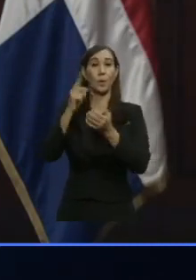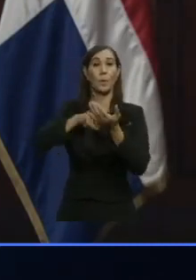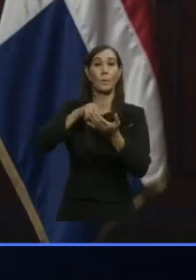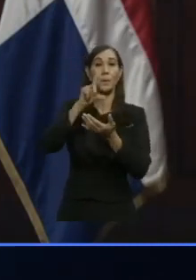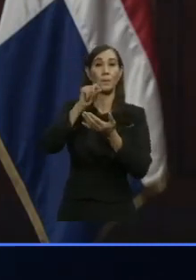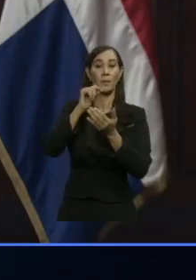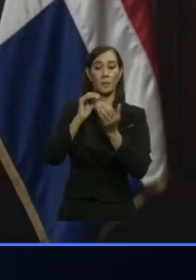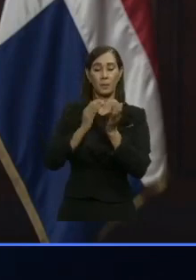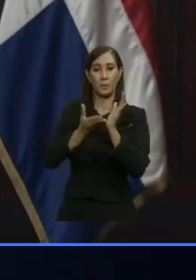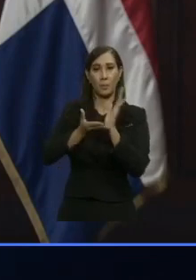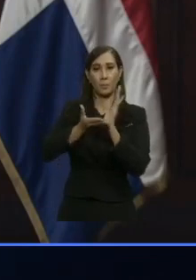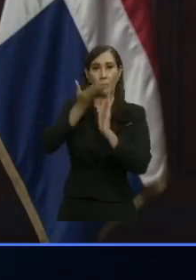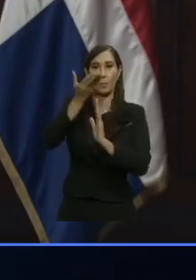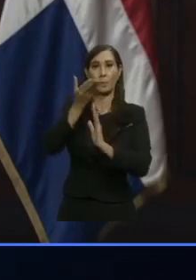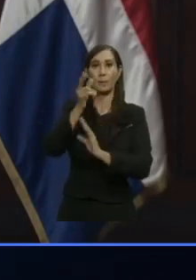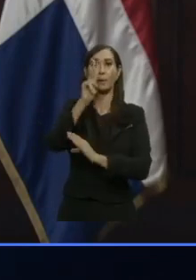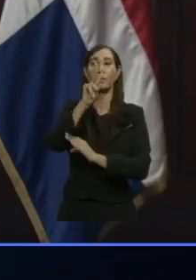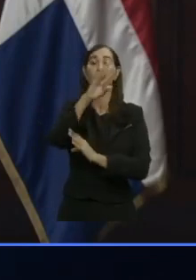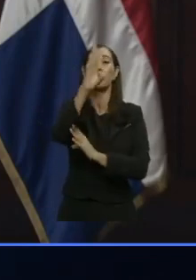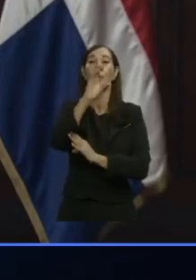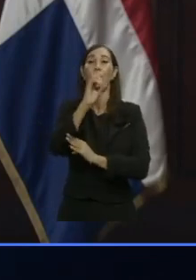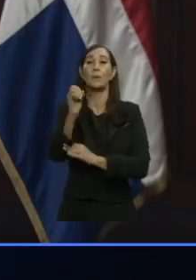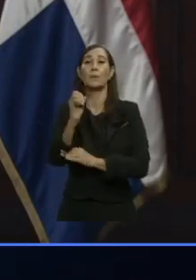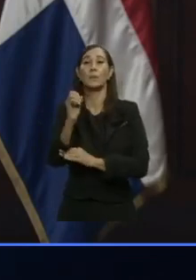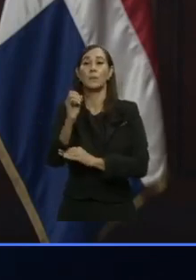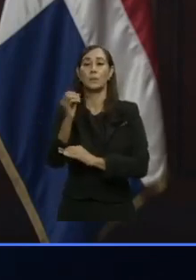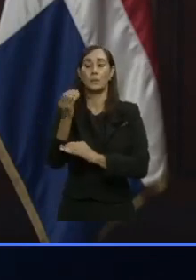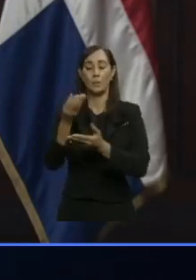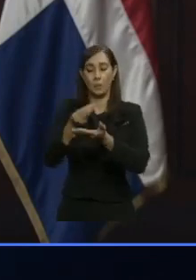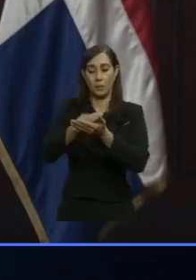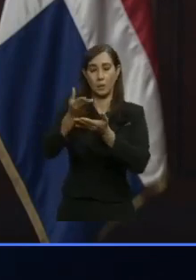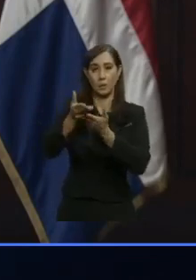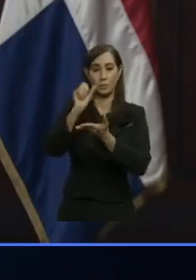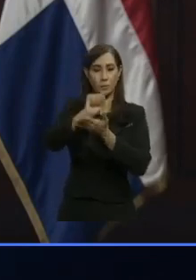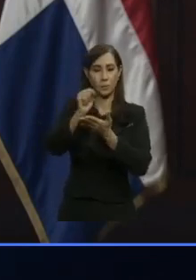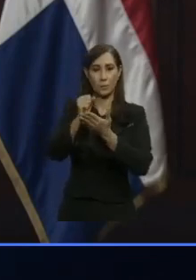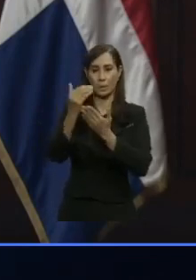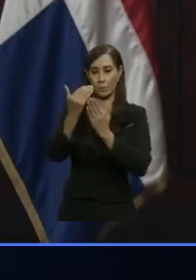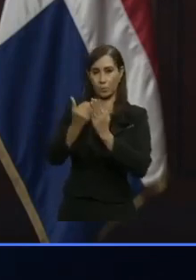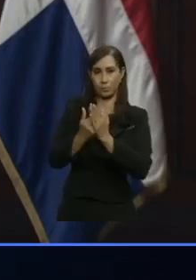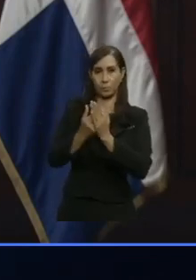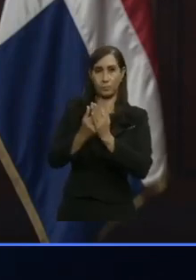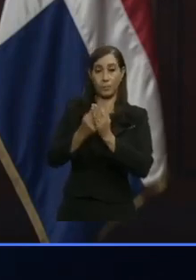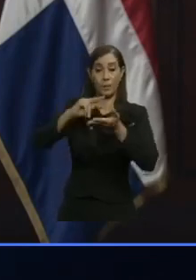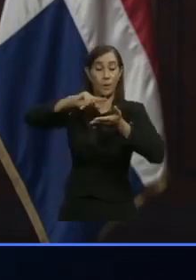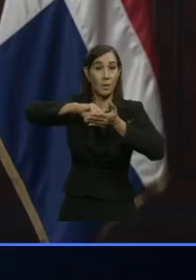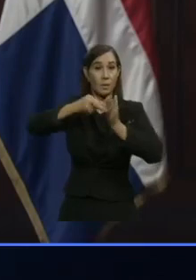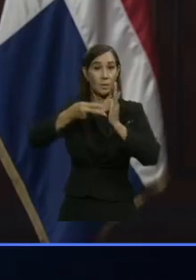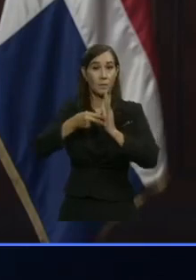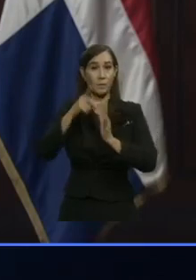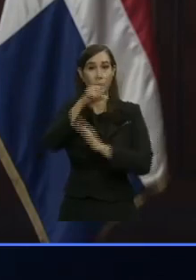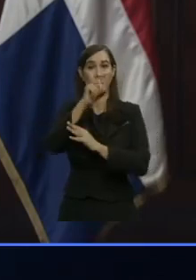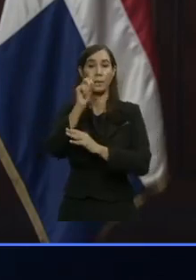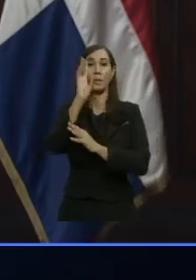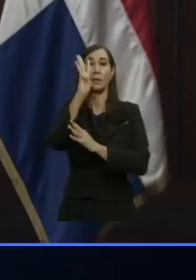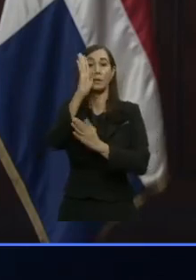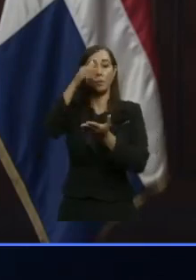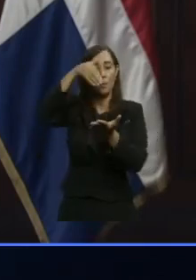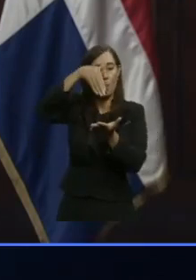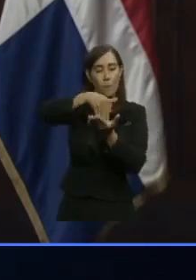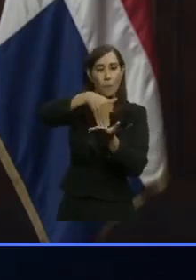una muy buena cantidad del presupuesto destinada para el subsidio porque repito el tema de la alimentación en los combustibles que van de la mano son fundamental para la